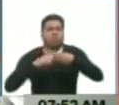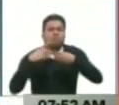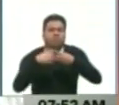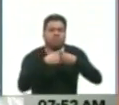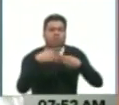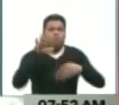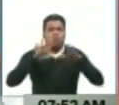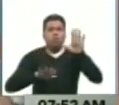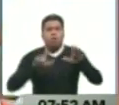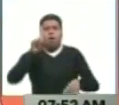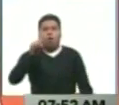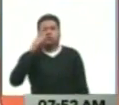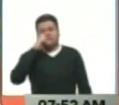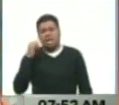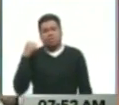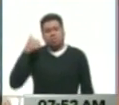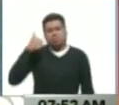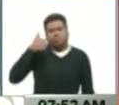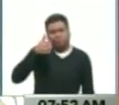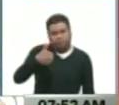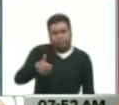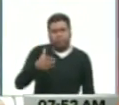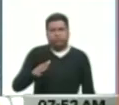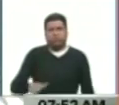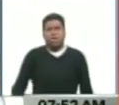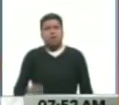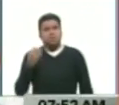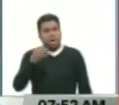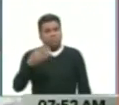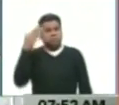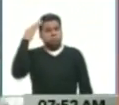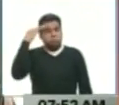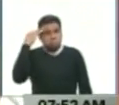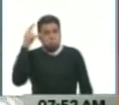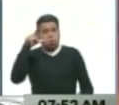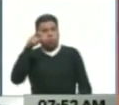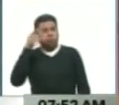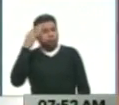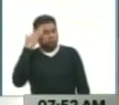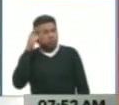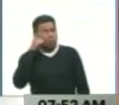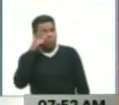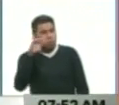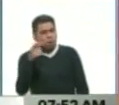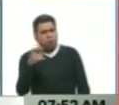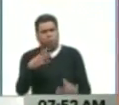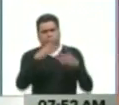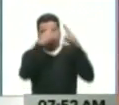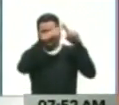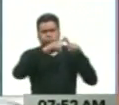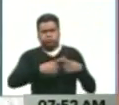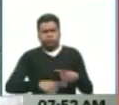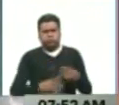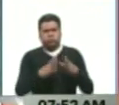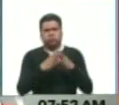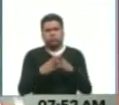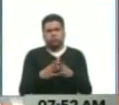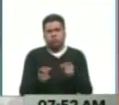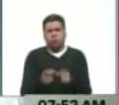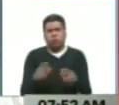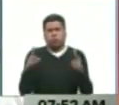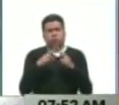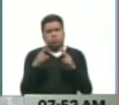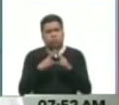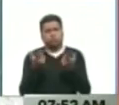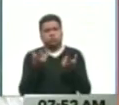años como una misión académica de reconocimiento de los saberes del pueblo venezolano, del inventario de ese conocimiento nacional, para poder entonces